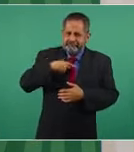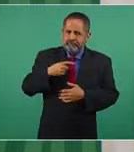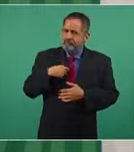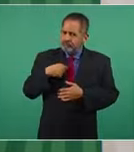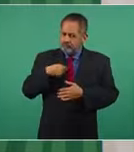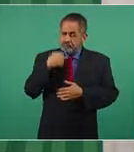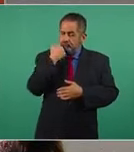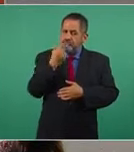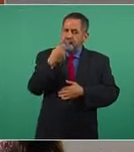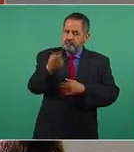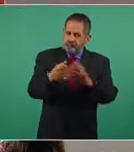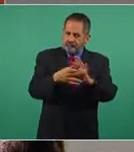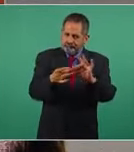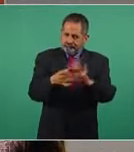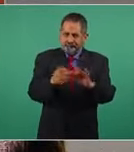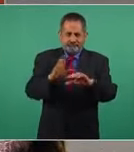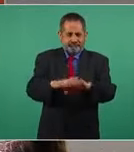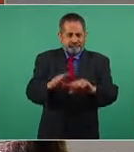esa